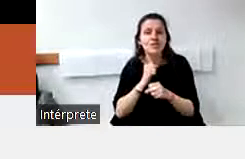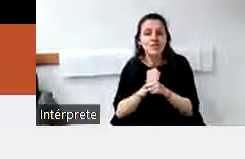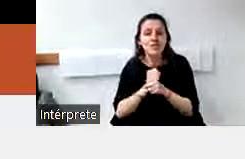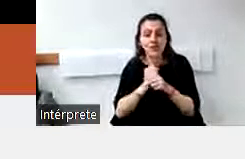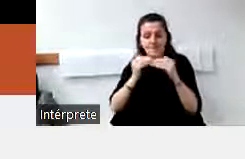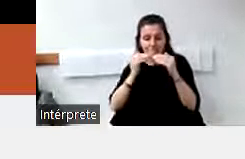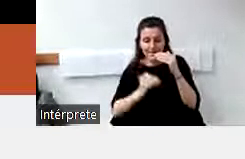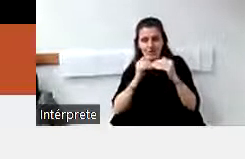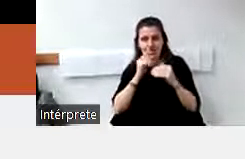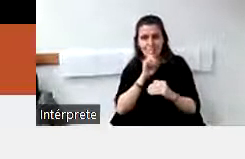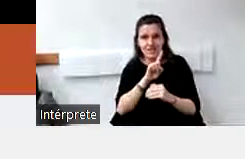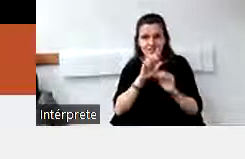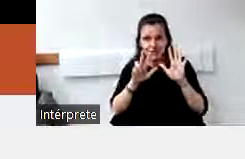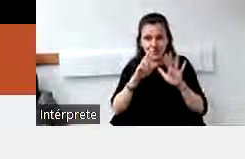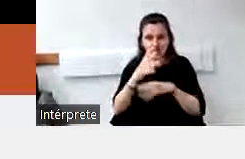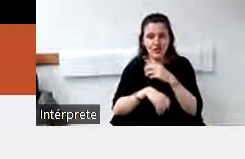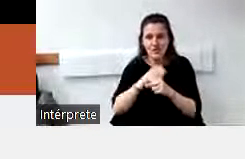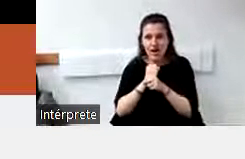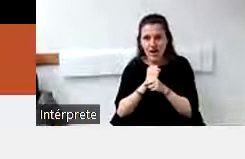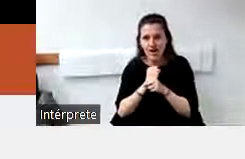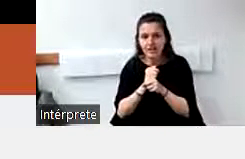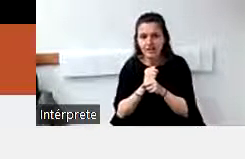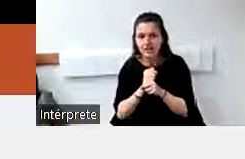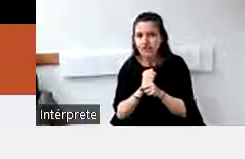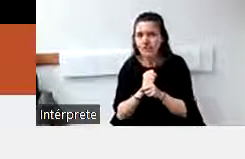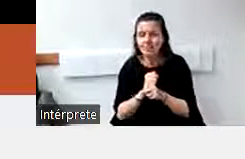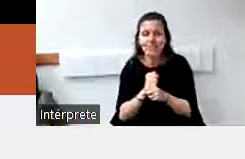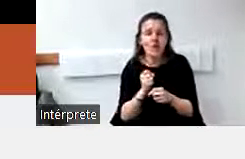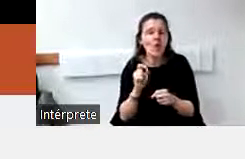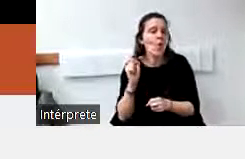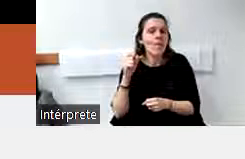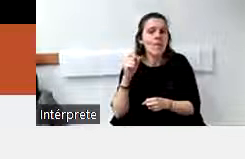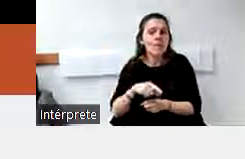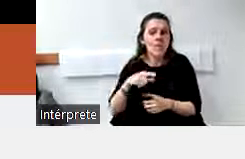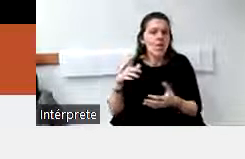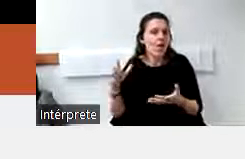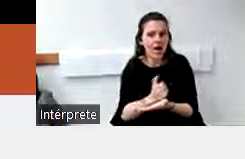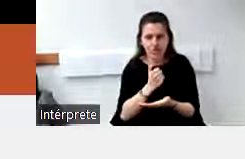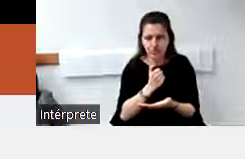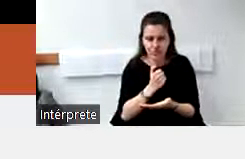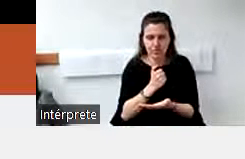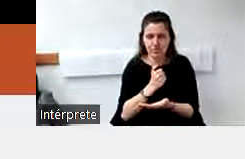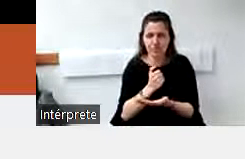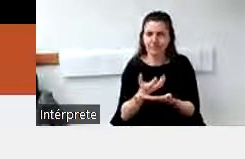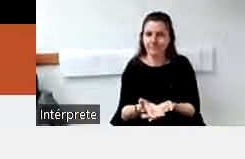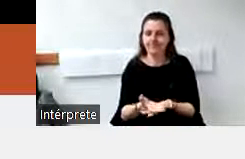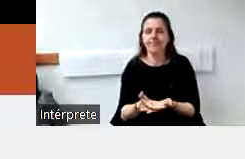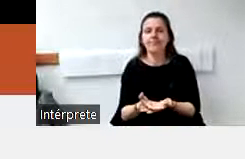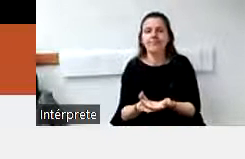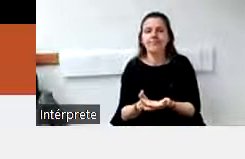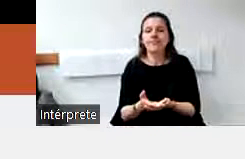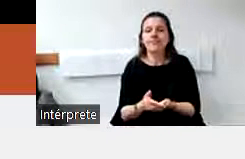hablando solamente de los países en desarrollo, porque este estudio tenía